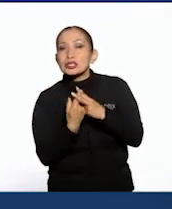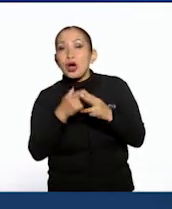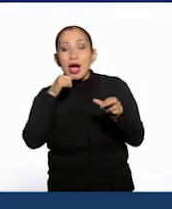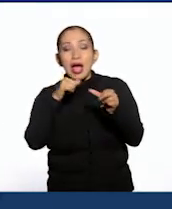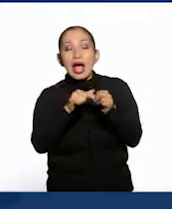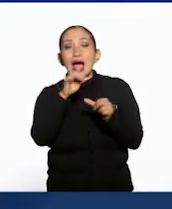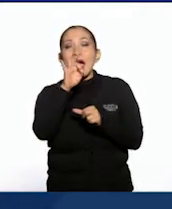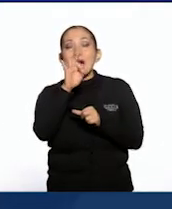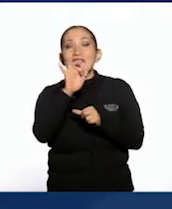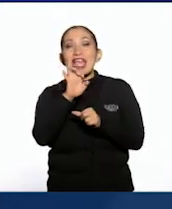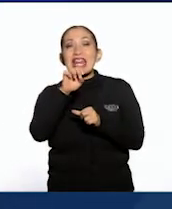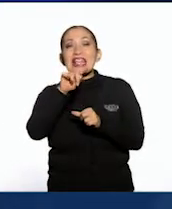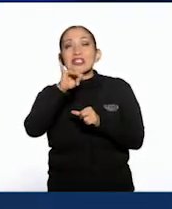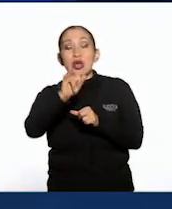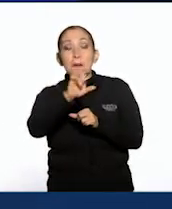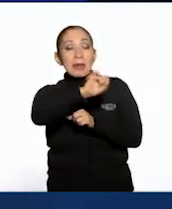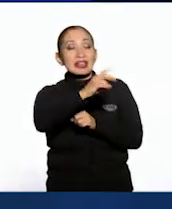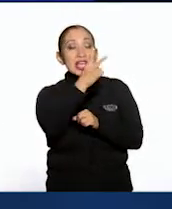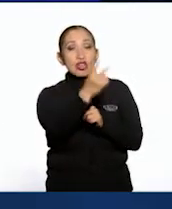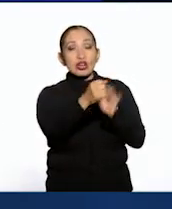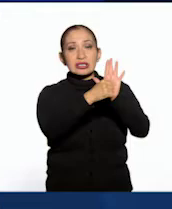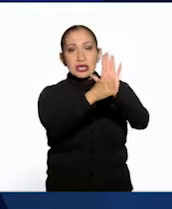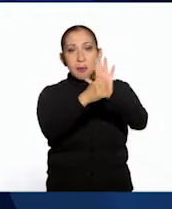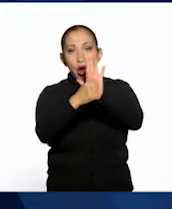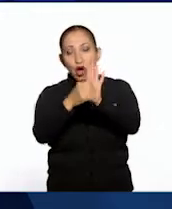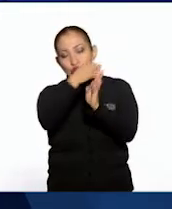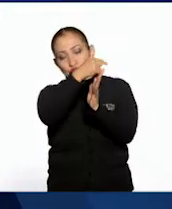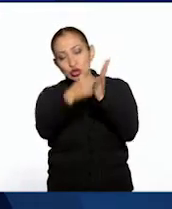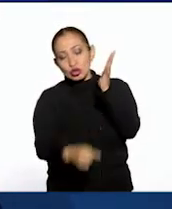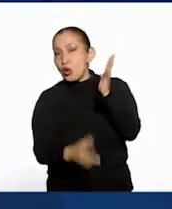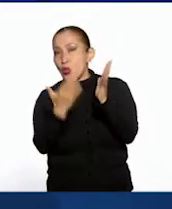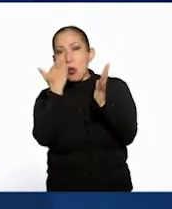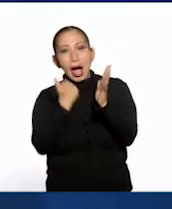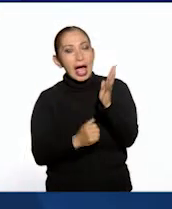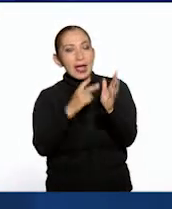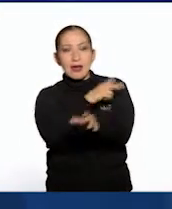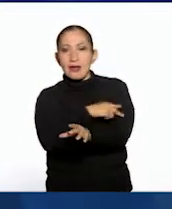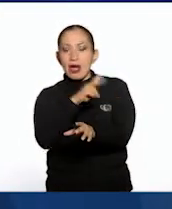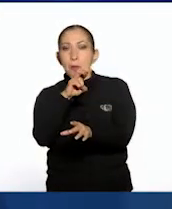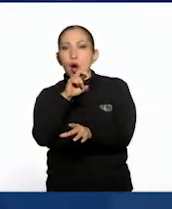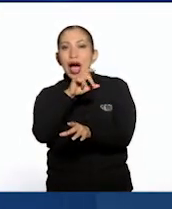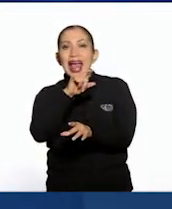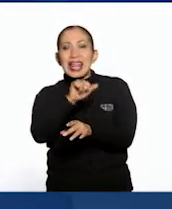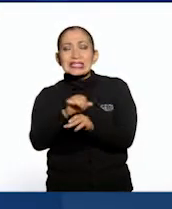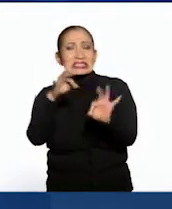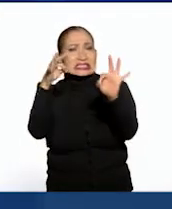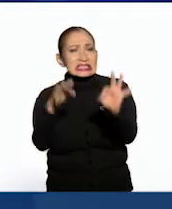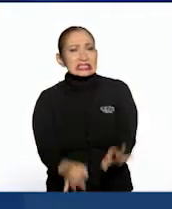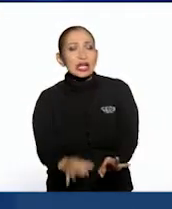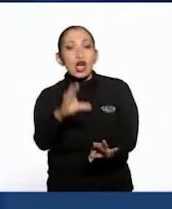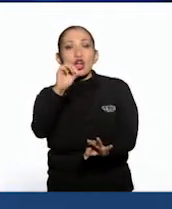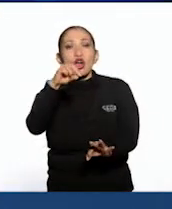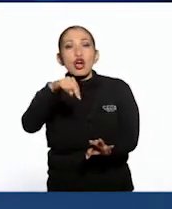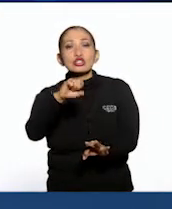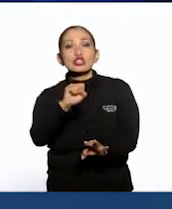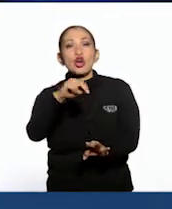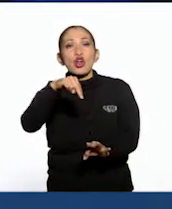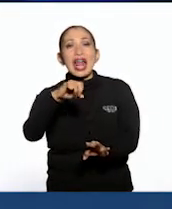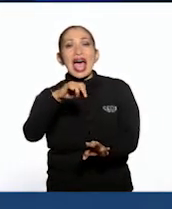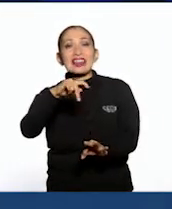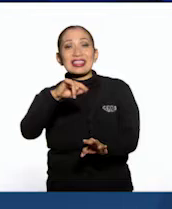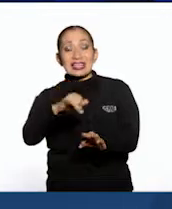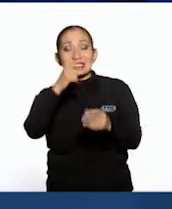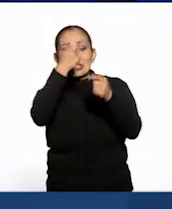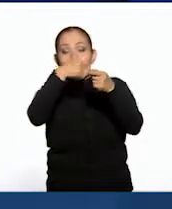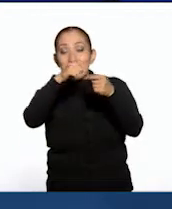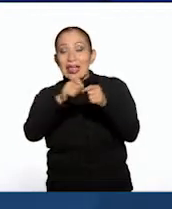alfabeto fenicio, formado por 22 signos, que no poseía vocales. Era netamente consonántico y se